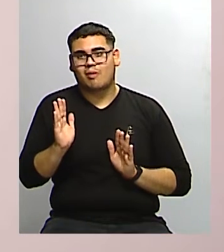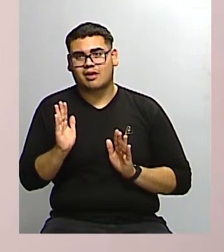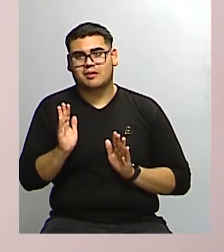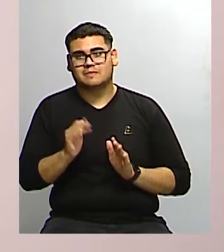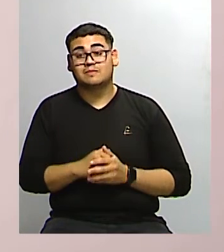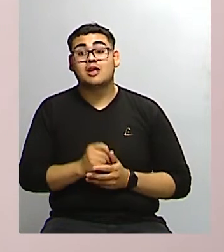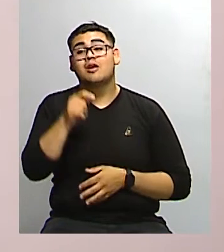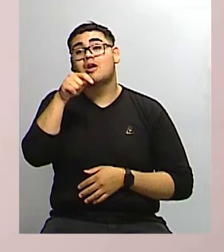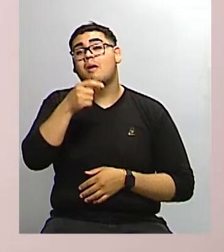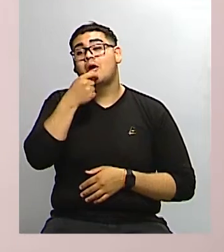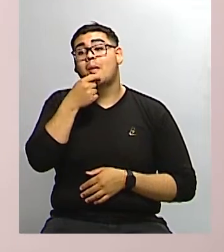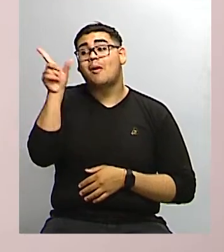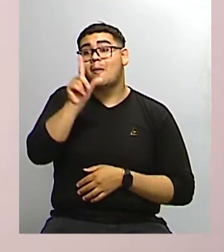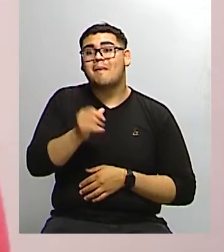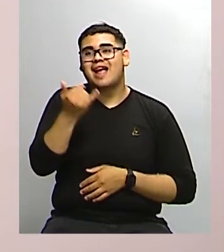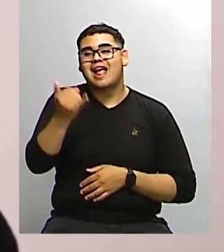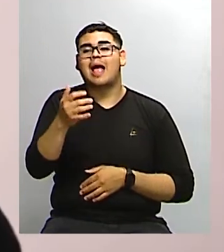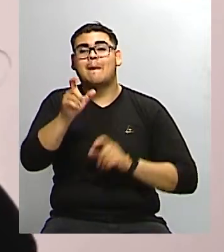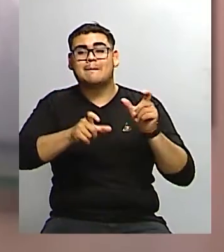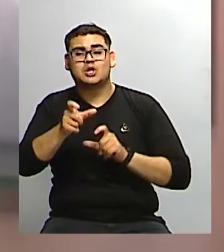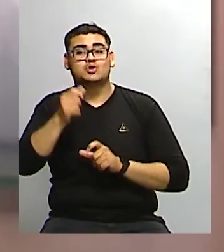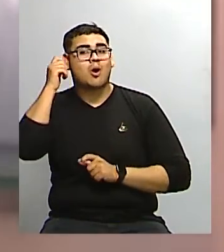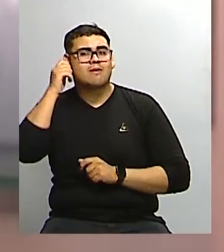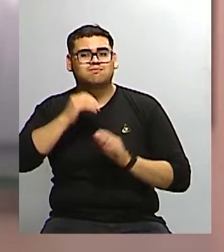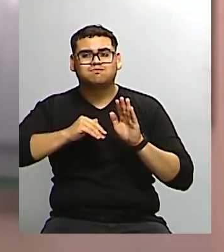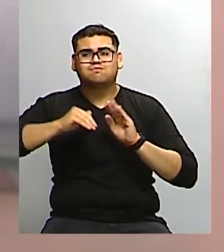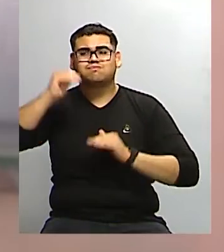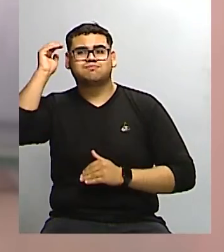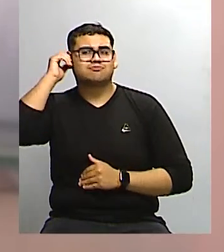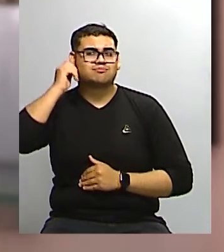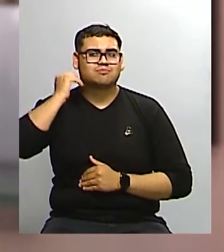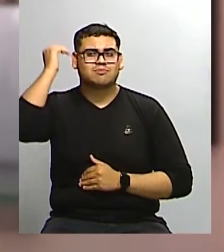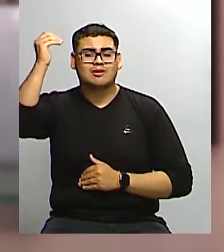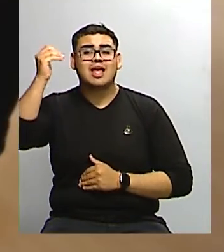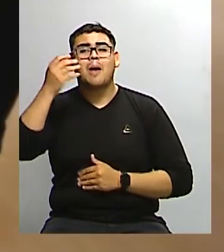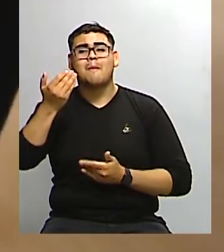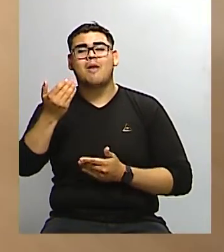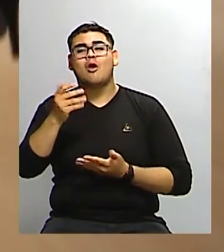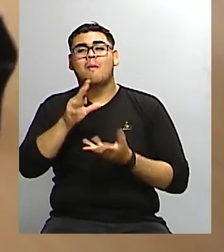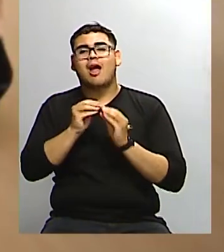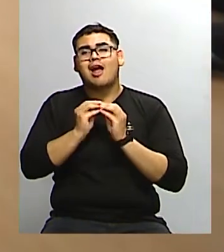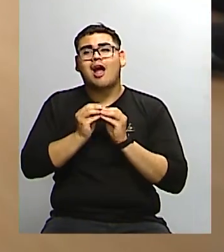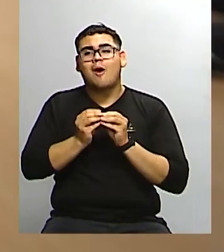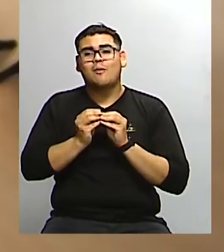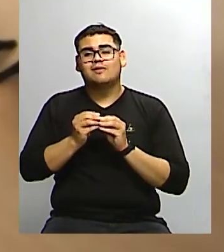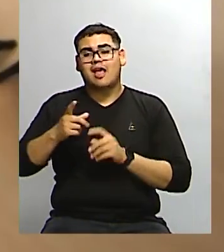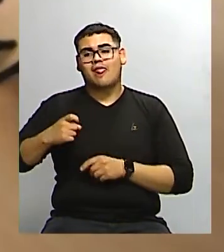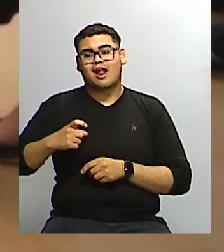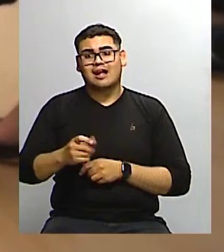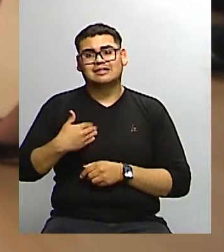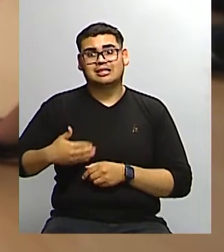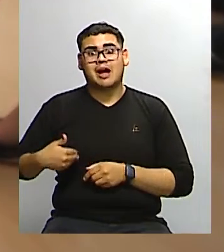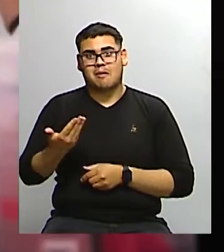vida, obviamente va a ir aumentando la cantidad de cáncer de mama. También se ha ido viendo que